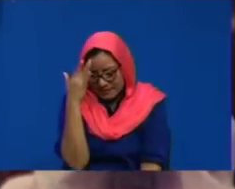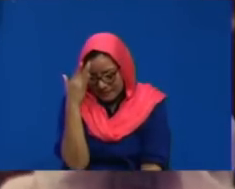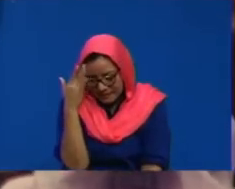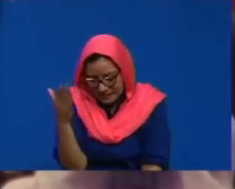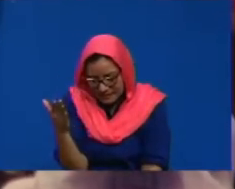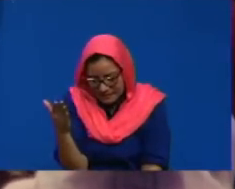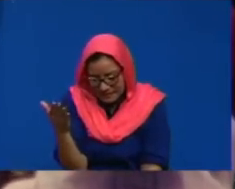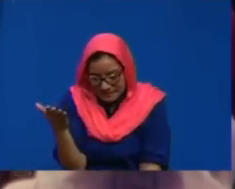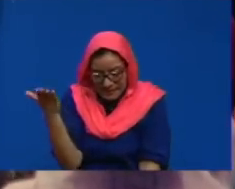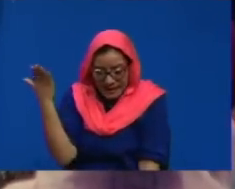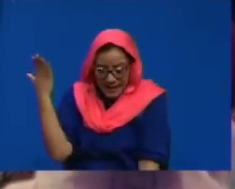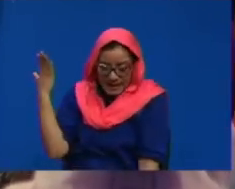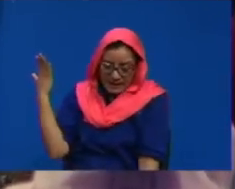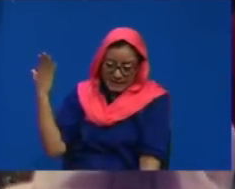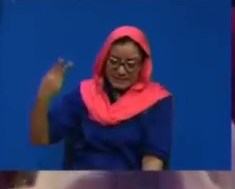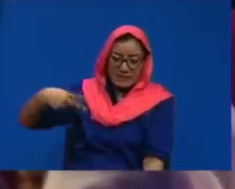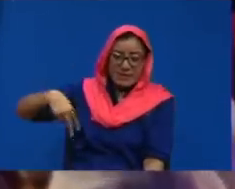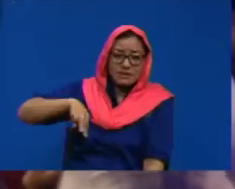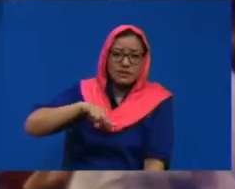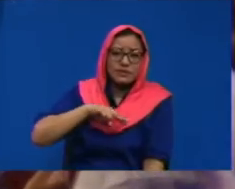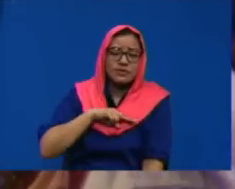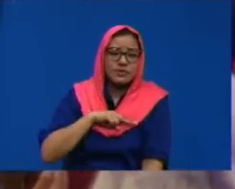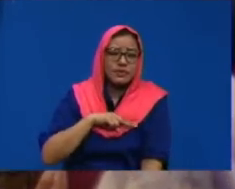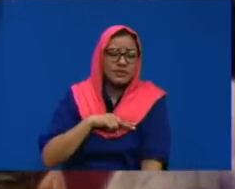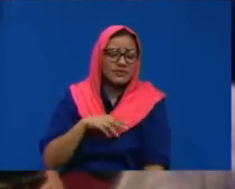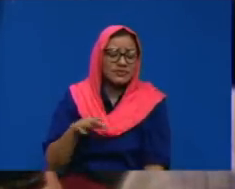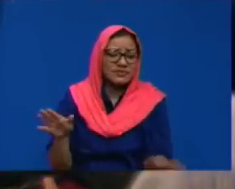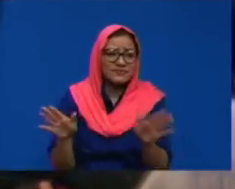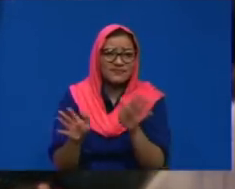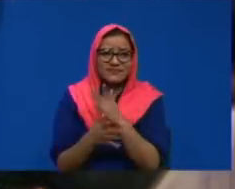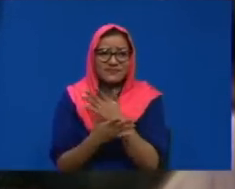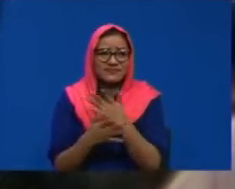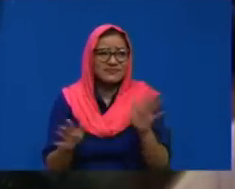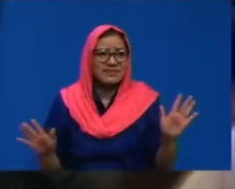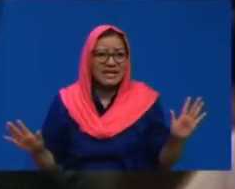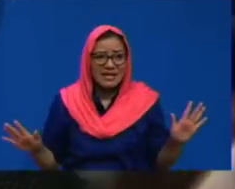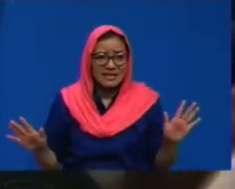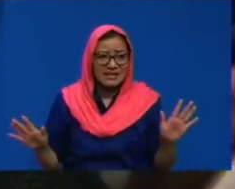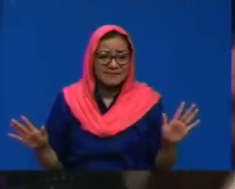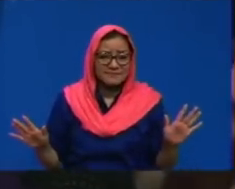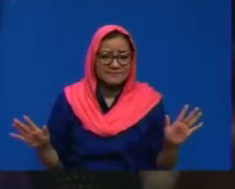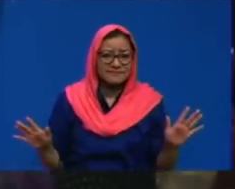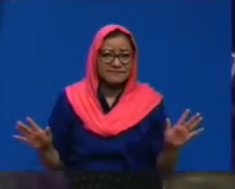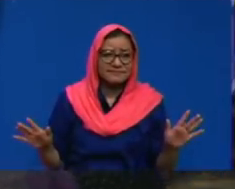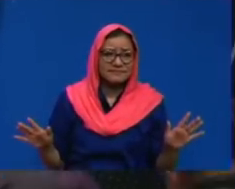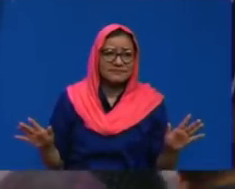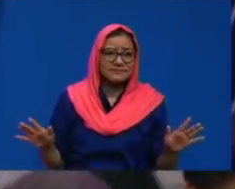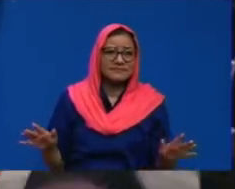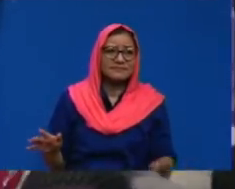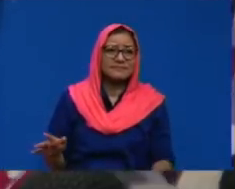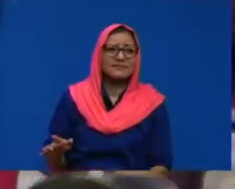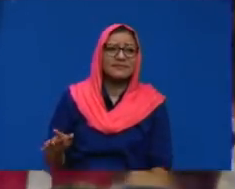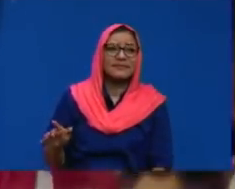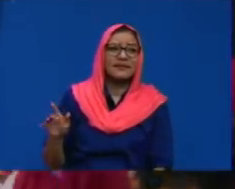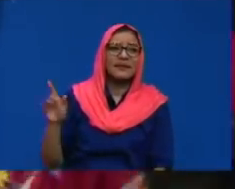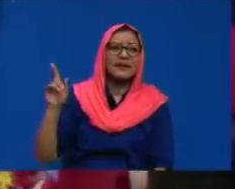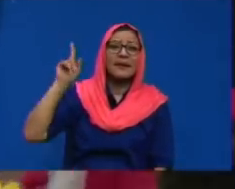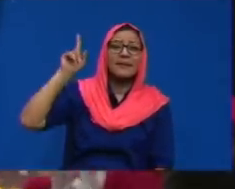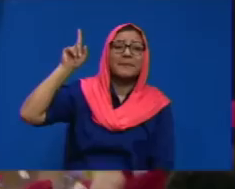¿Quién éramos nosotros? ¿Quién éramos nosotros para estar en este lugar?